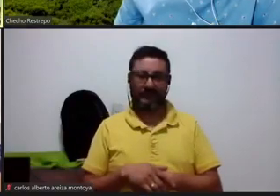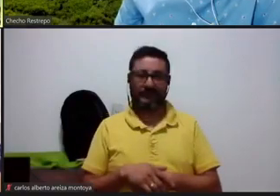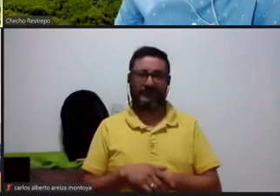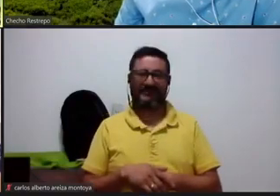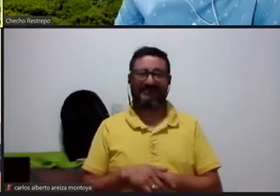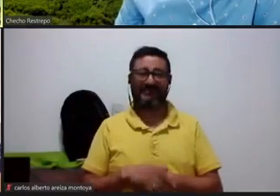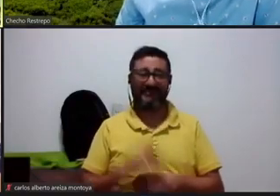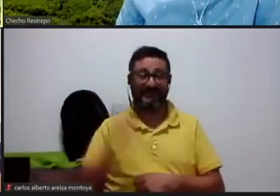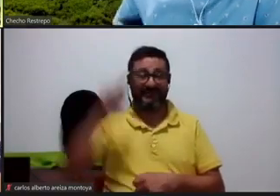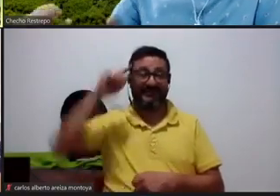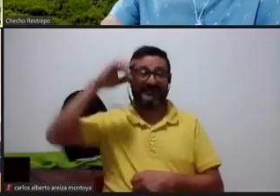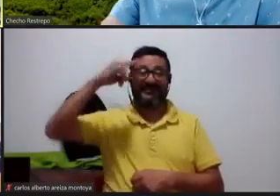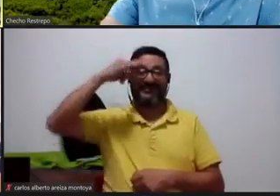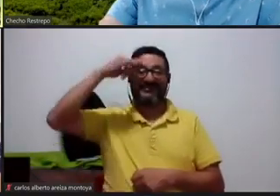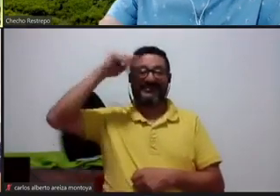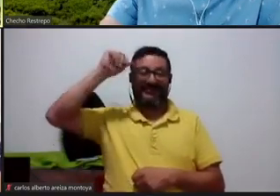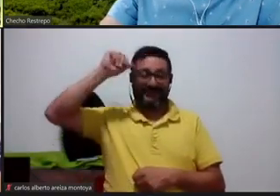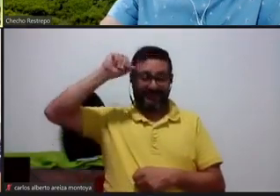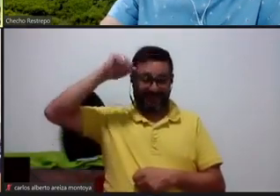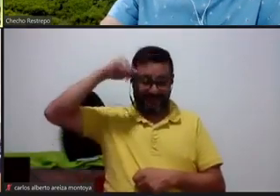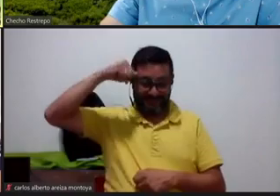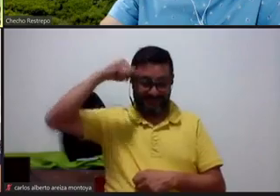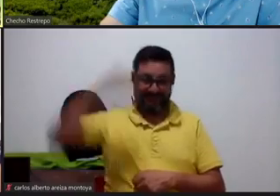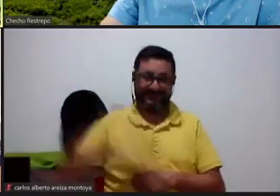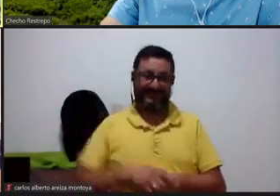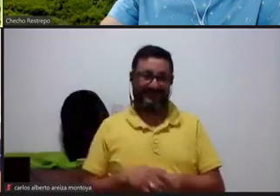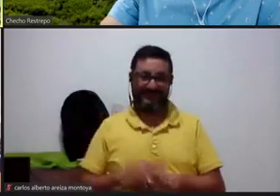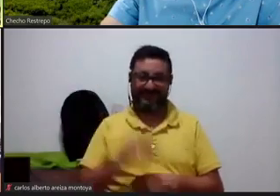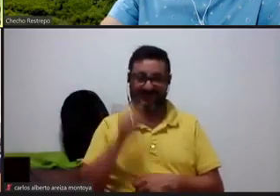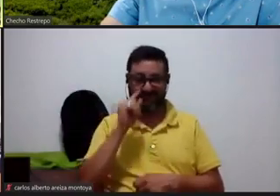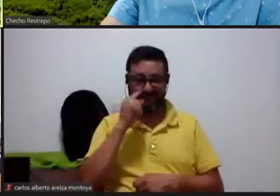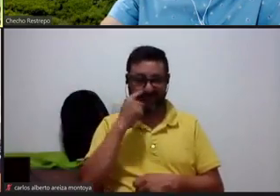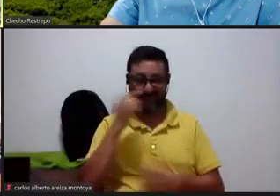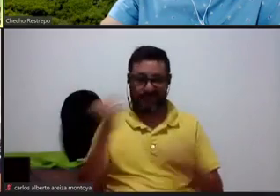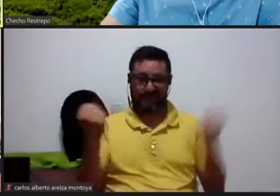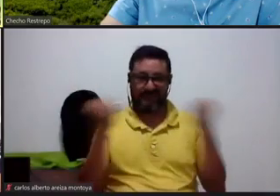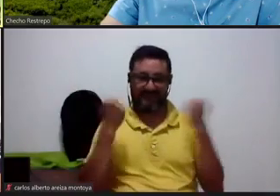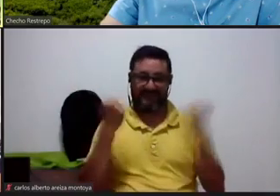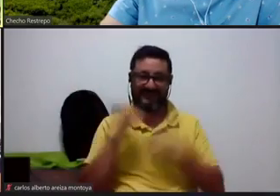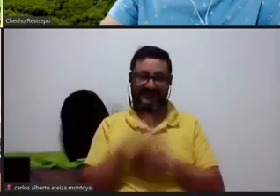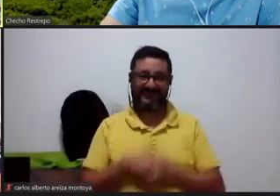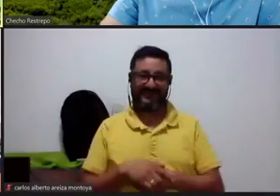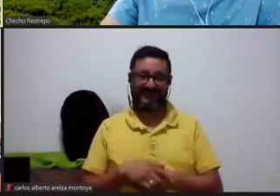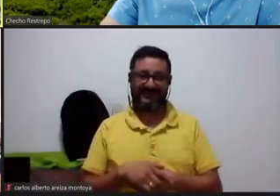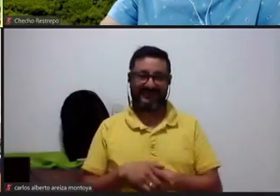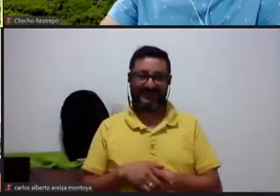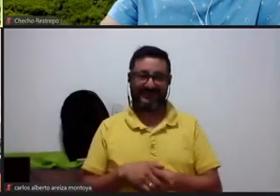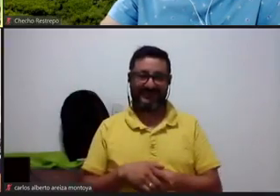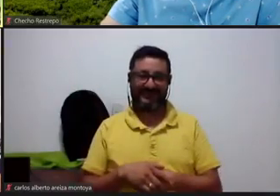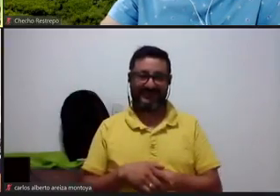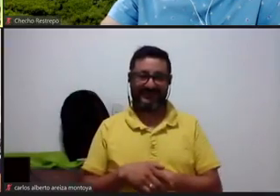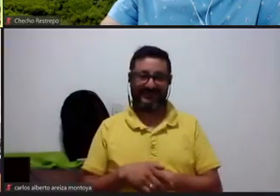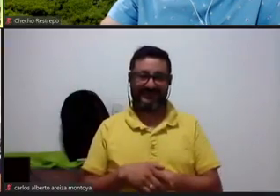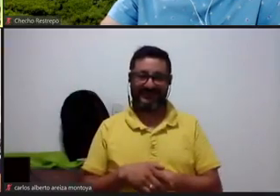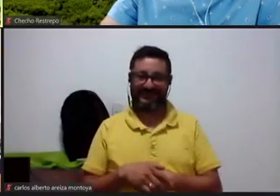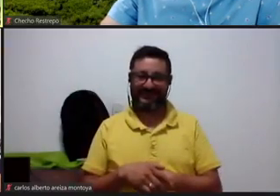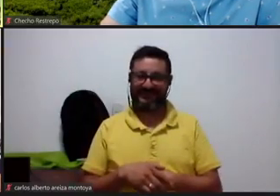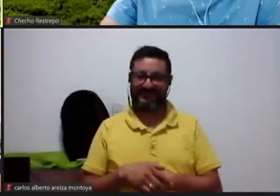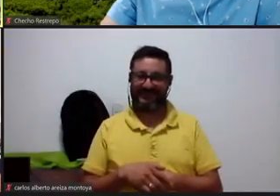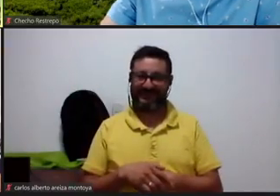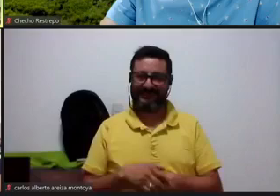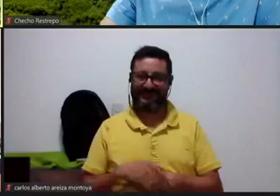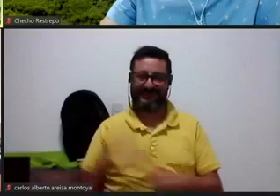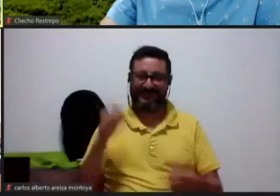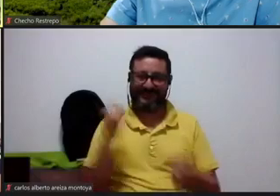sea, yo pienso que, yo odio ir al gimnasio, yo odio madrugar, yo odio muchas cosas, pero cuando estoy compitiendo me siento yo, o sea, me siento, saco ese león y me